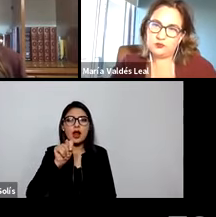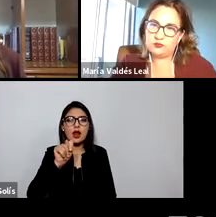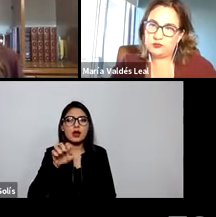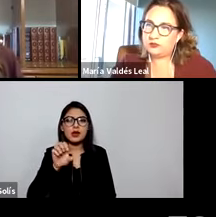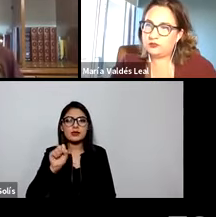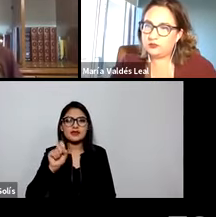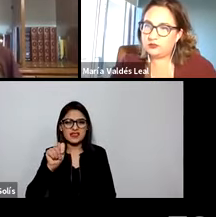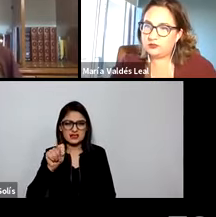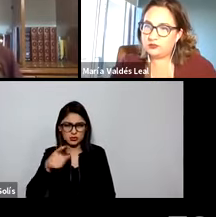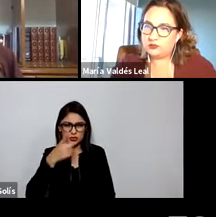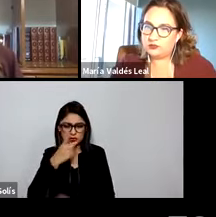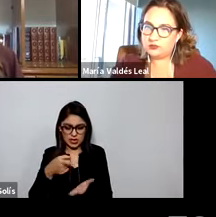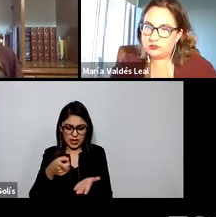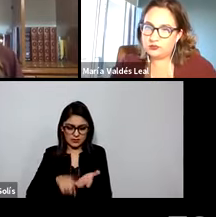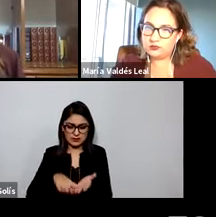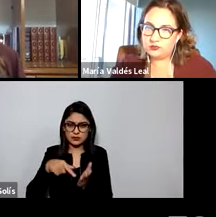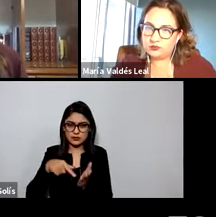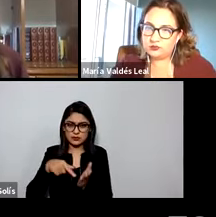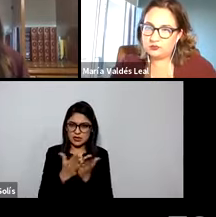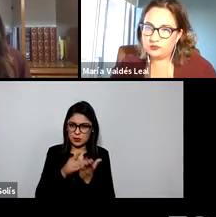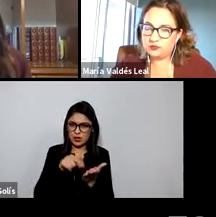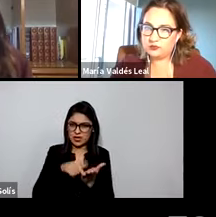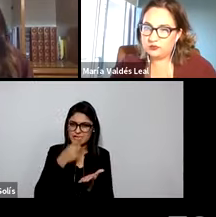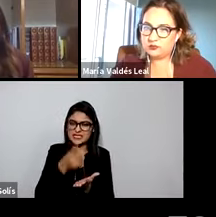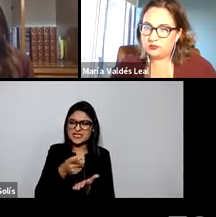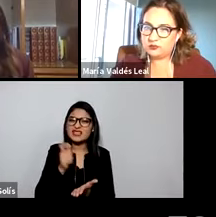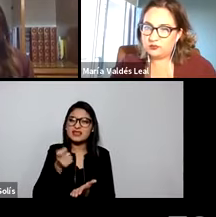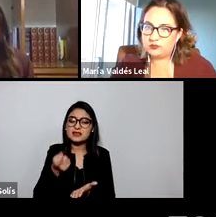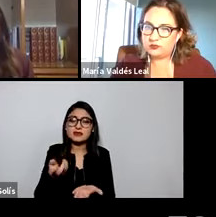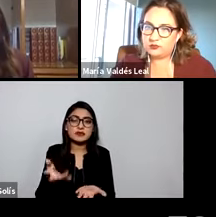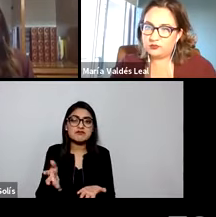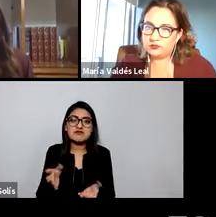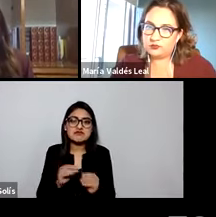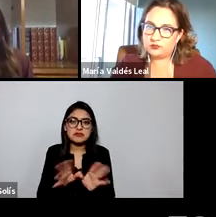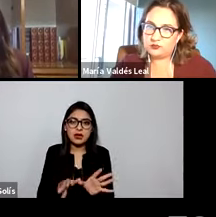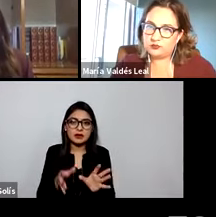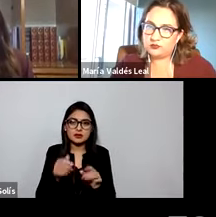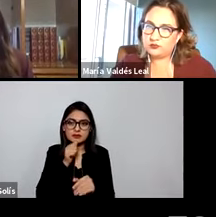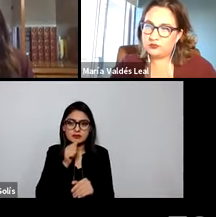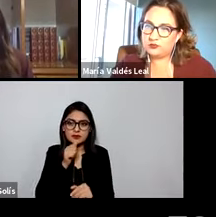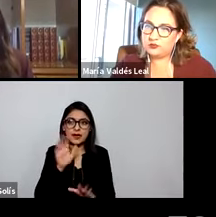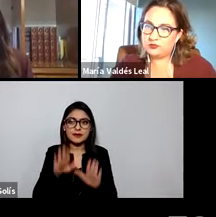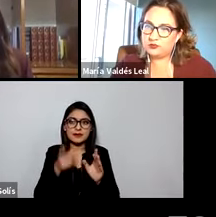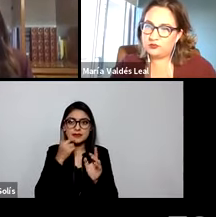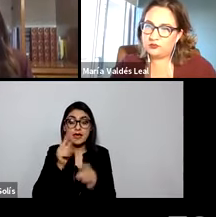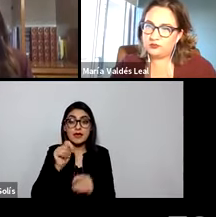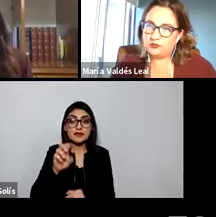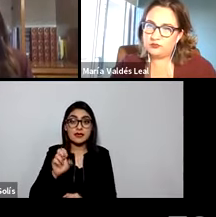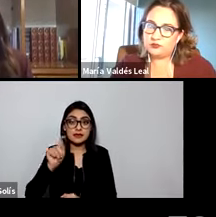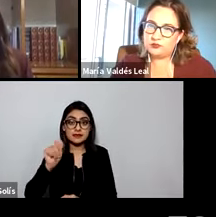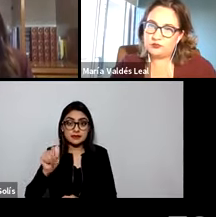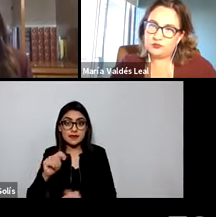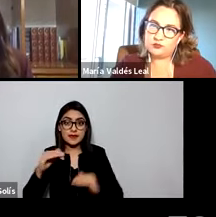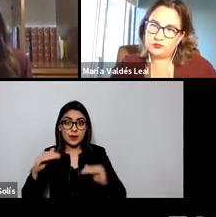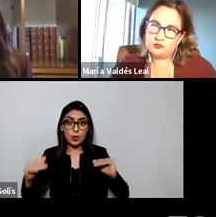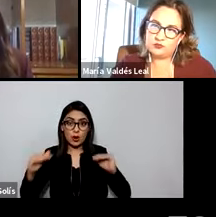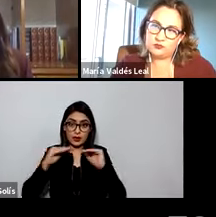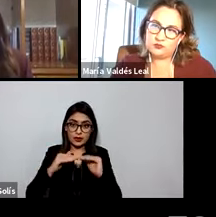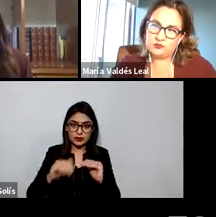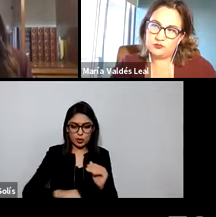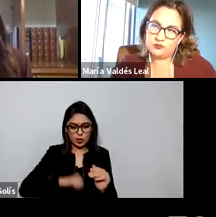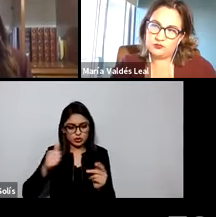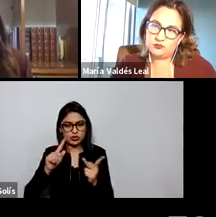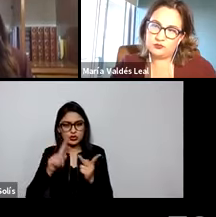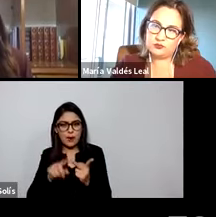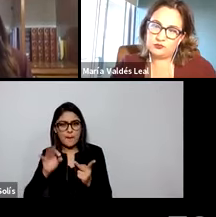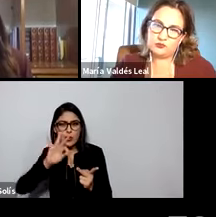se refieren en el cuaderno y quizás más específicamente por qué a veces se habla de test de igualdad y a veces de test de proporcionalidad